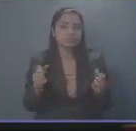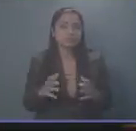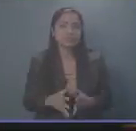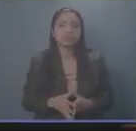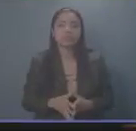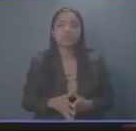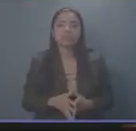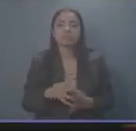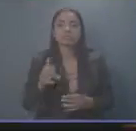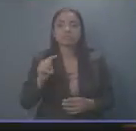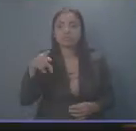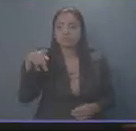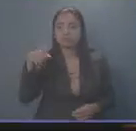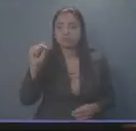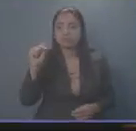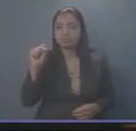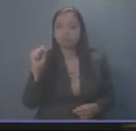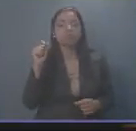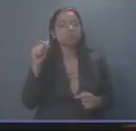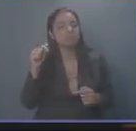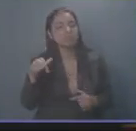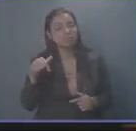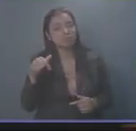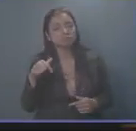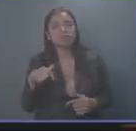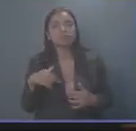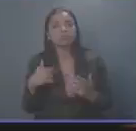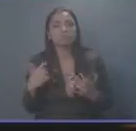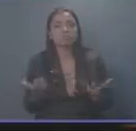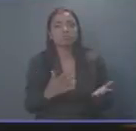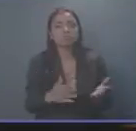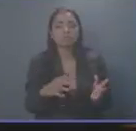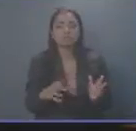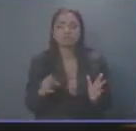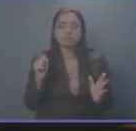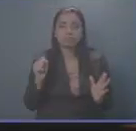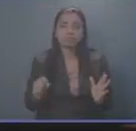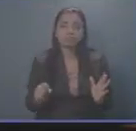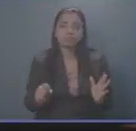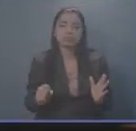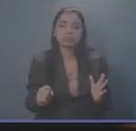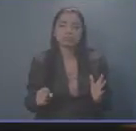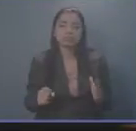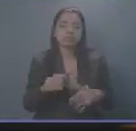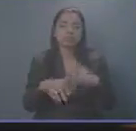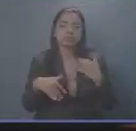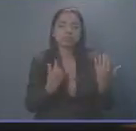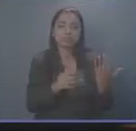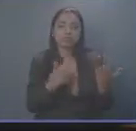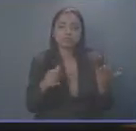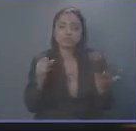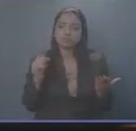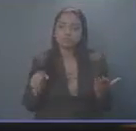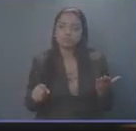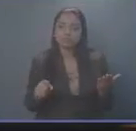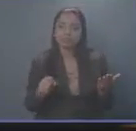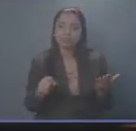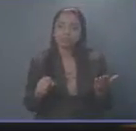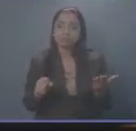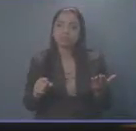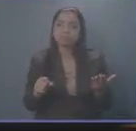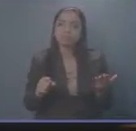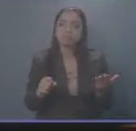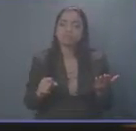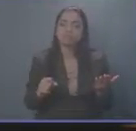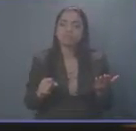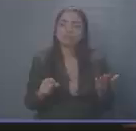qué era TPS, hoy hay una gran organización en todos los Estados Unidos. Más de 90 comités se han organizado